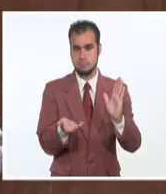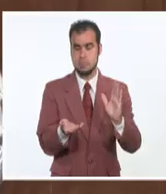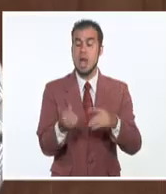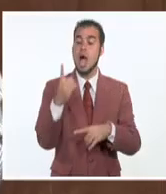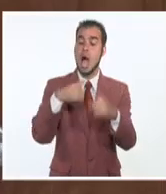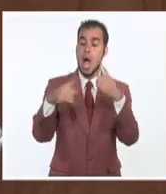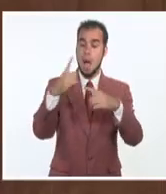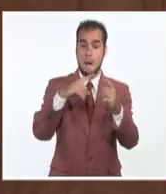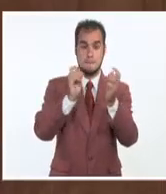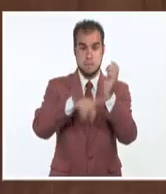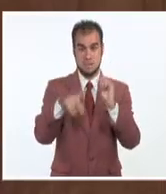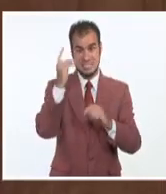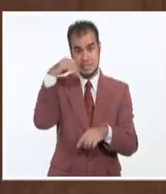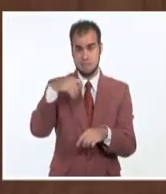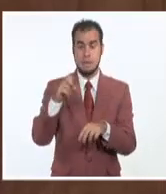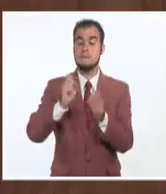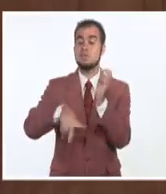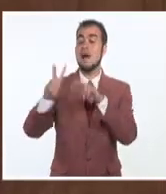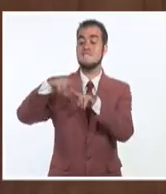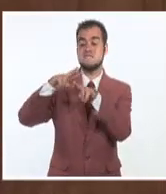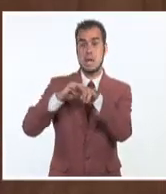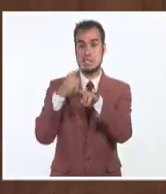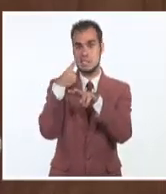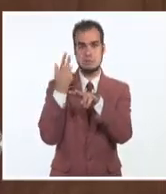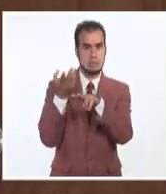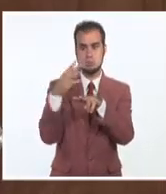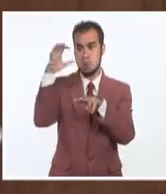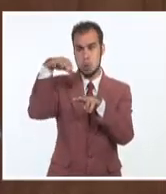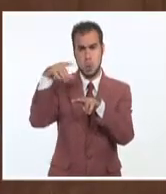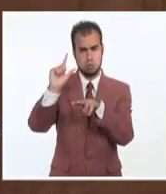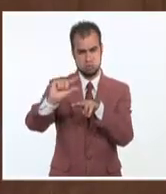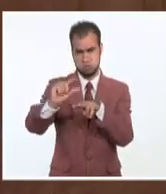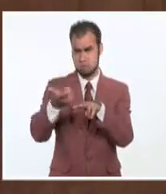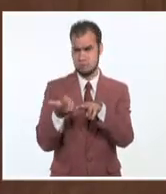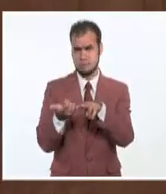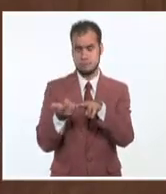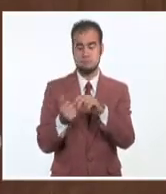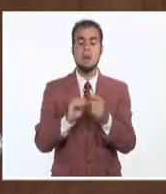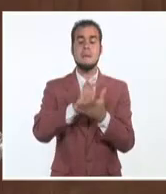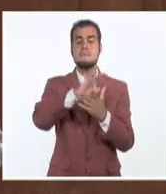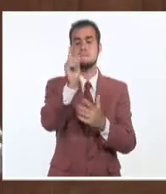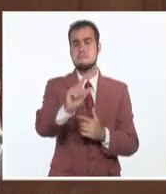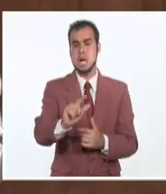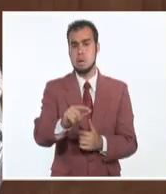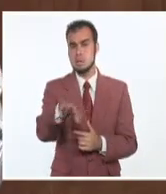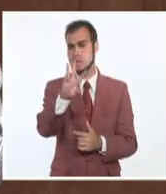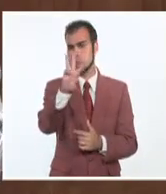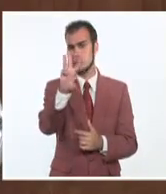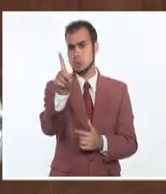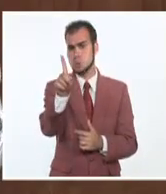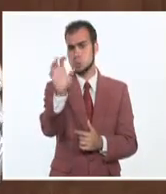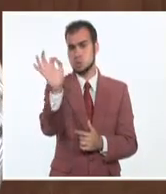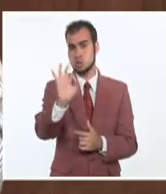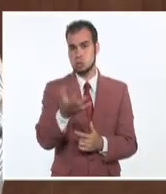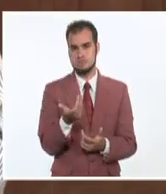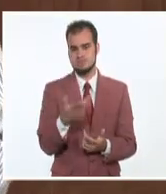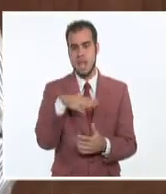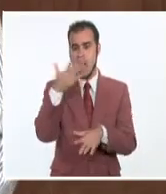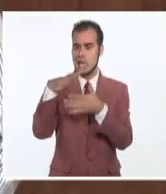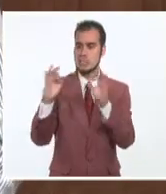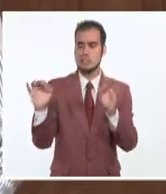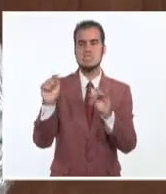provincias como La Habana, que solo ha llovido el 36%, Mayabeque, 31%, Artemisa,